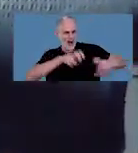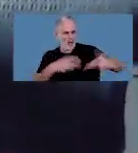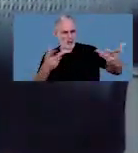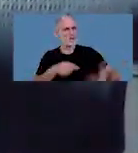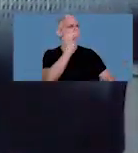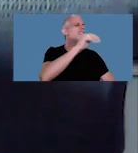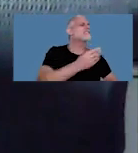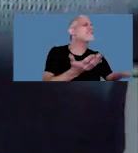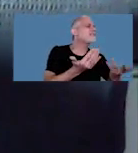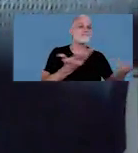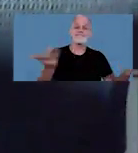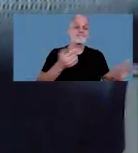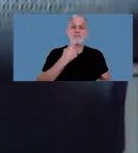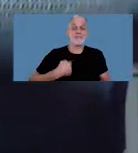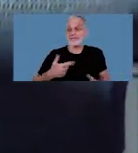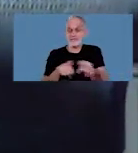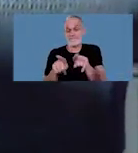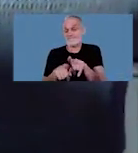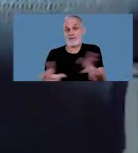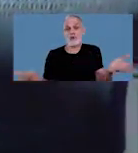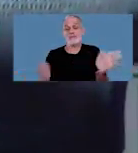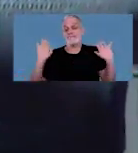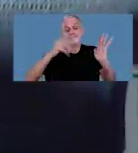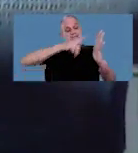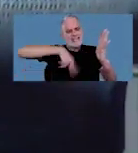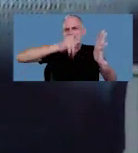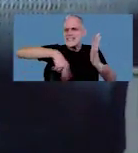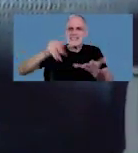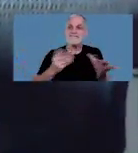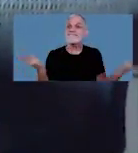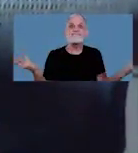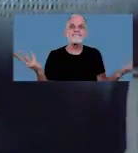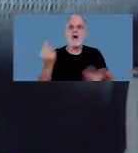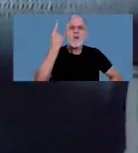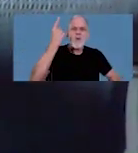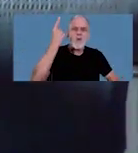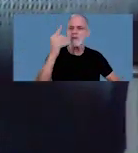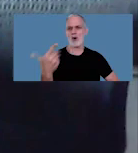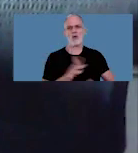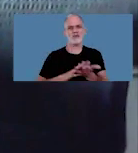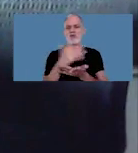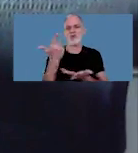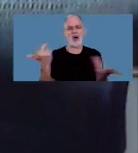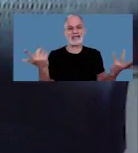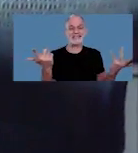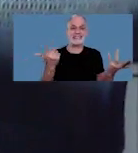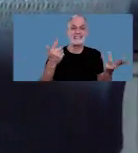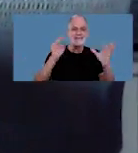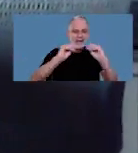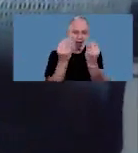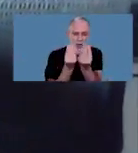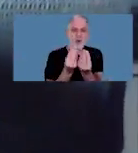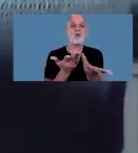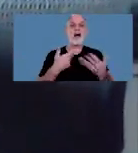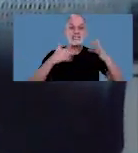y no, todos me dijeron lo mismo. Leí, y lo único a la única conclusión que llegué